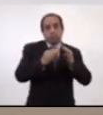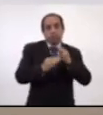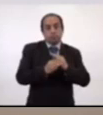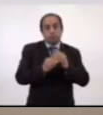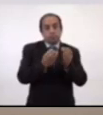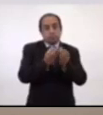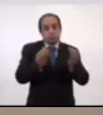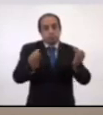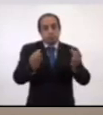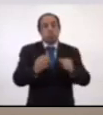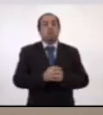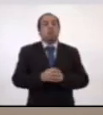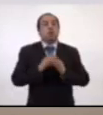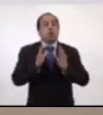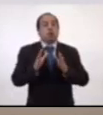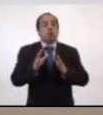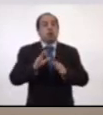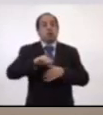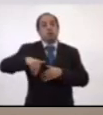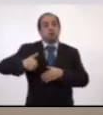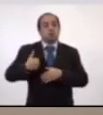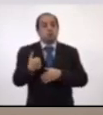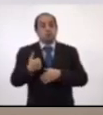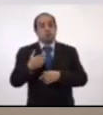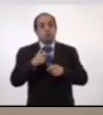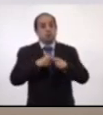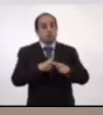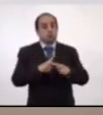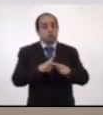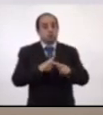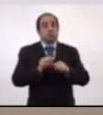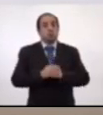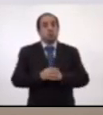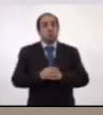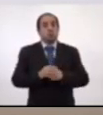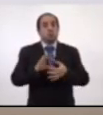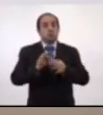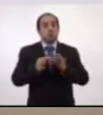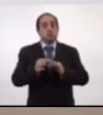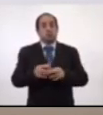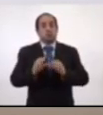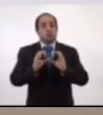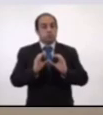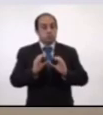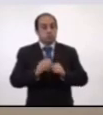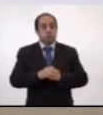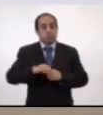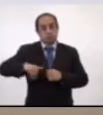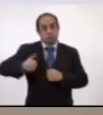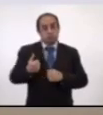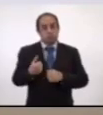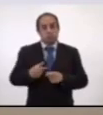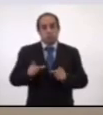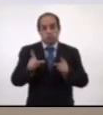a la bodega y seguir con la cadena de custodia. Pues es cuanto.